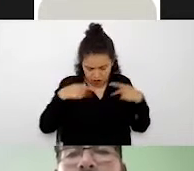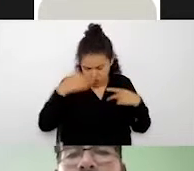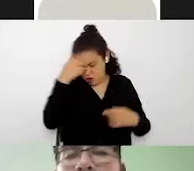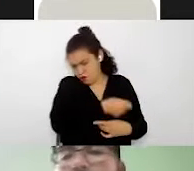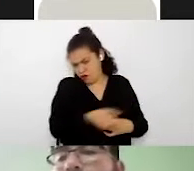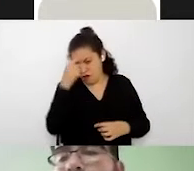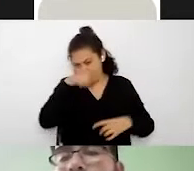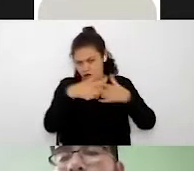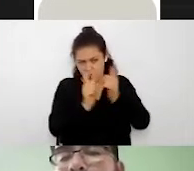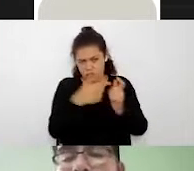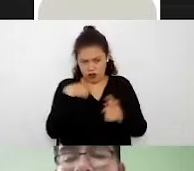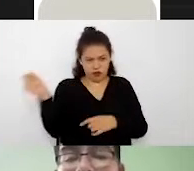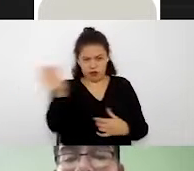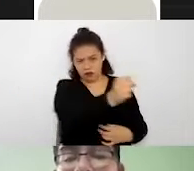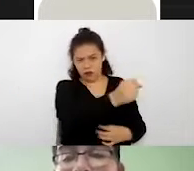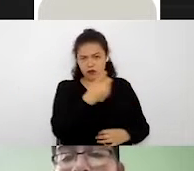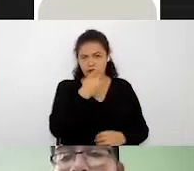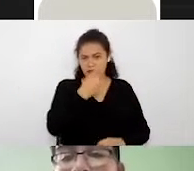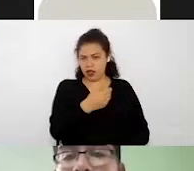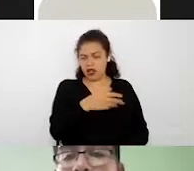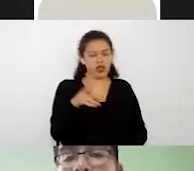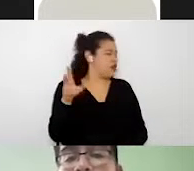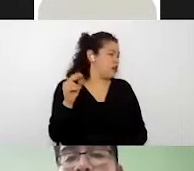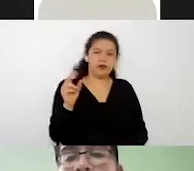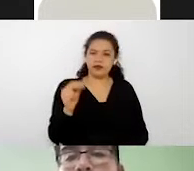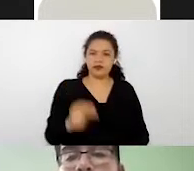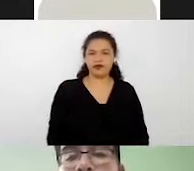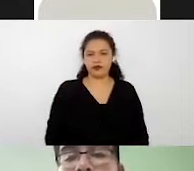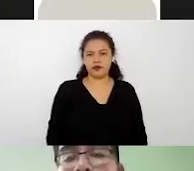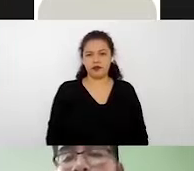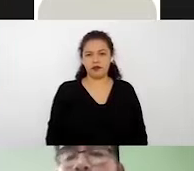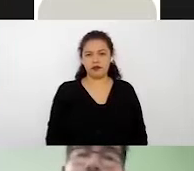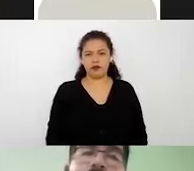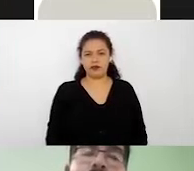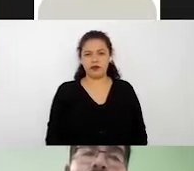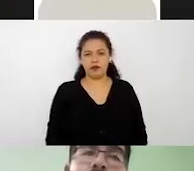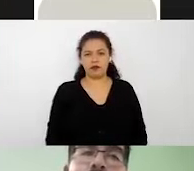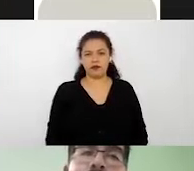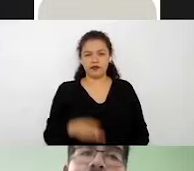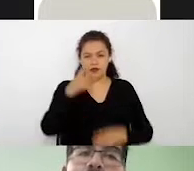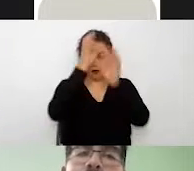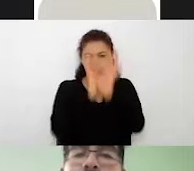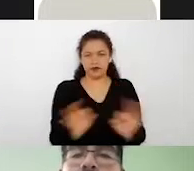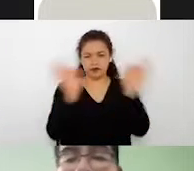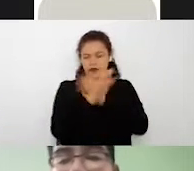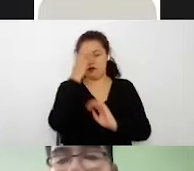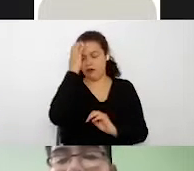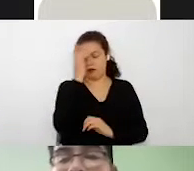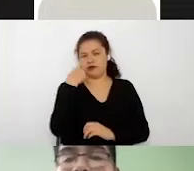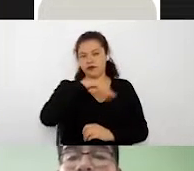brigada? Pues no lo sería. Entonces es importante conocernos, también conocer nuestra capacidad